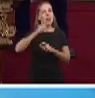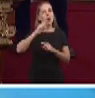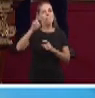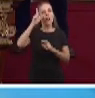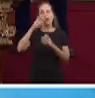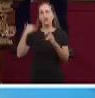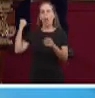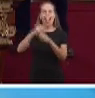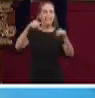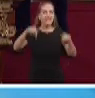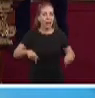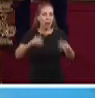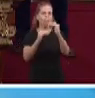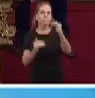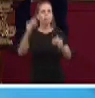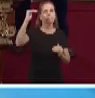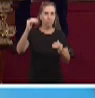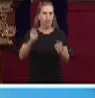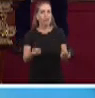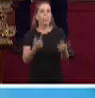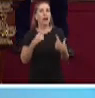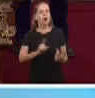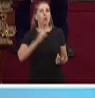no ha logrado